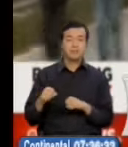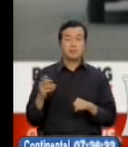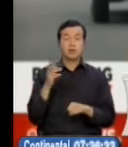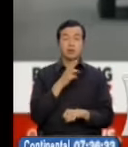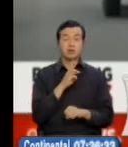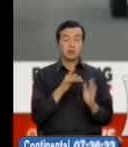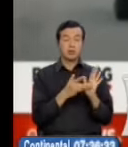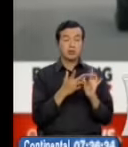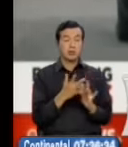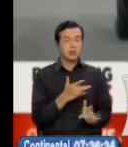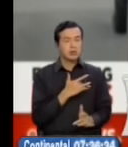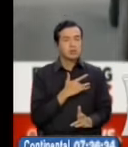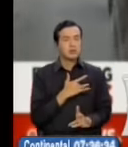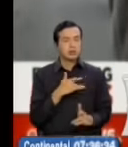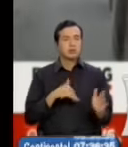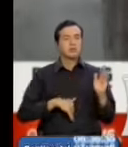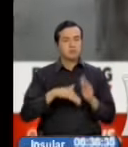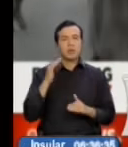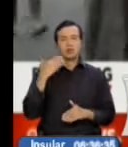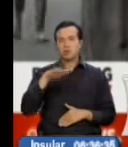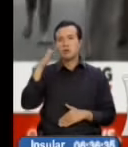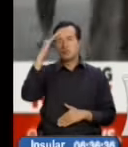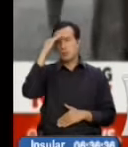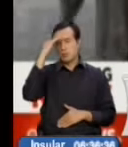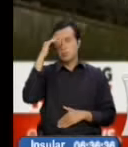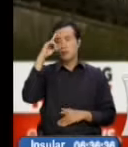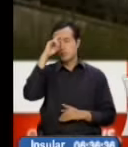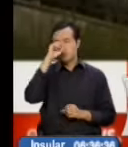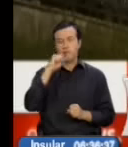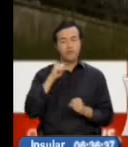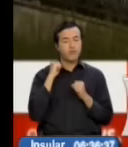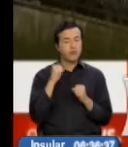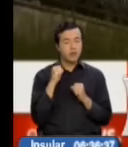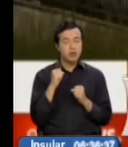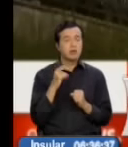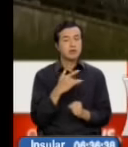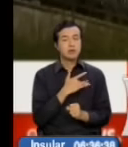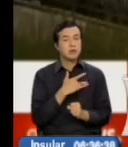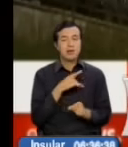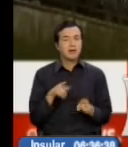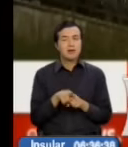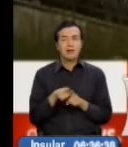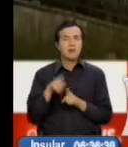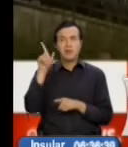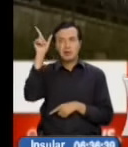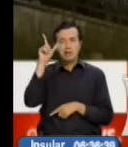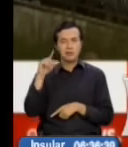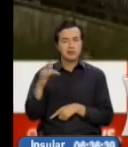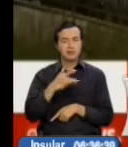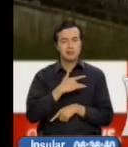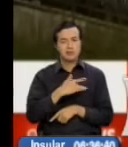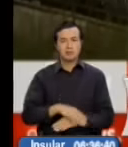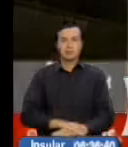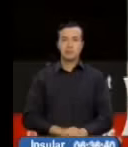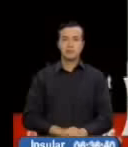16 de abril, Abraham, también pues sentimos bastante cerca lo que está sucediendo en ese país.